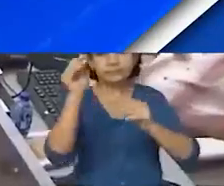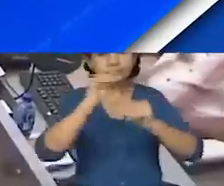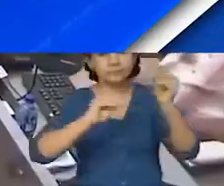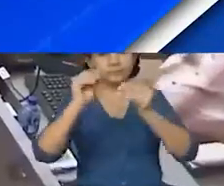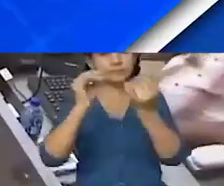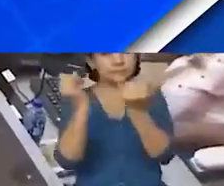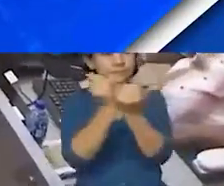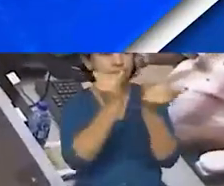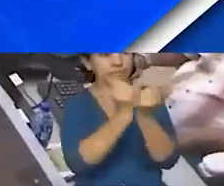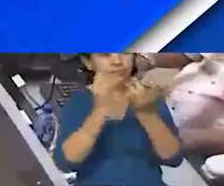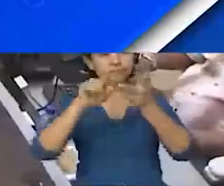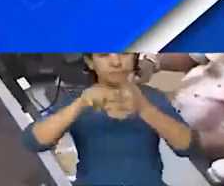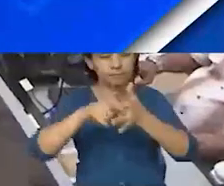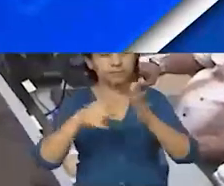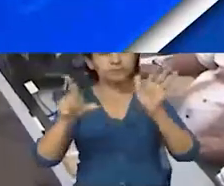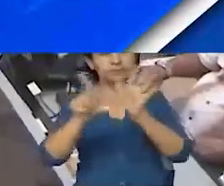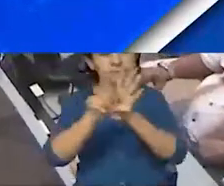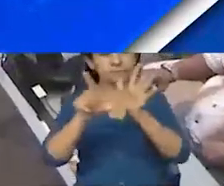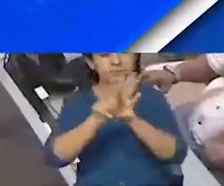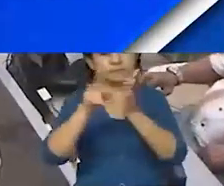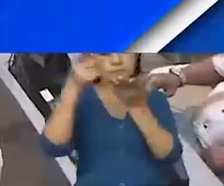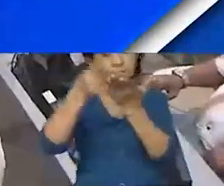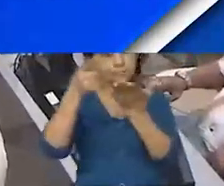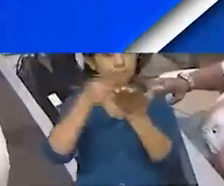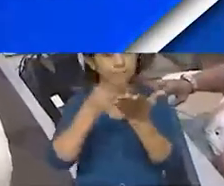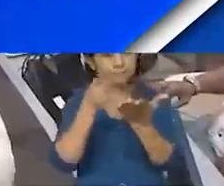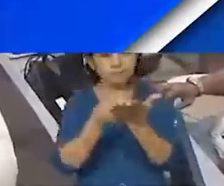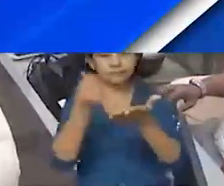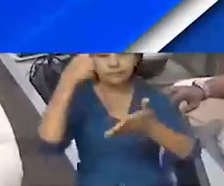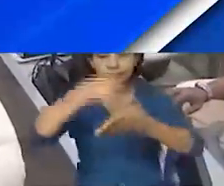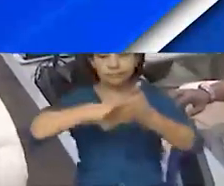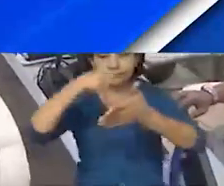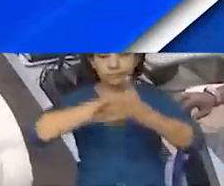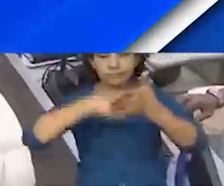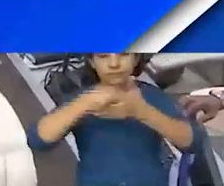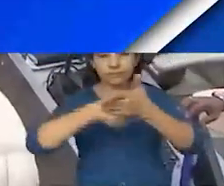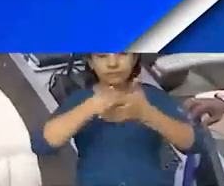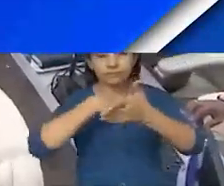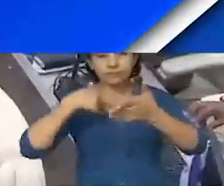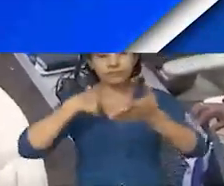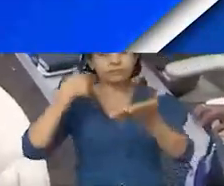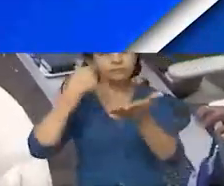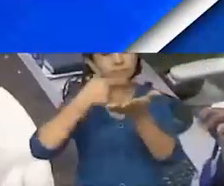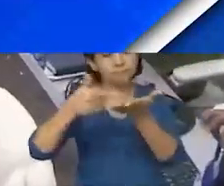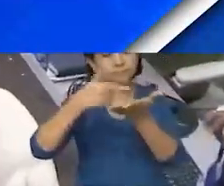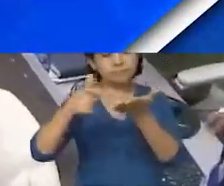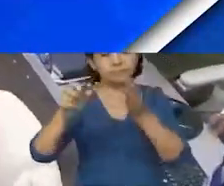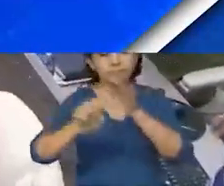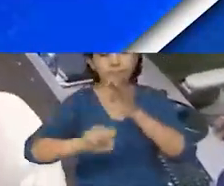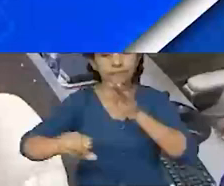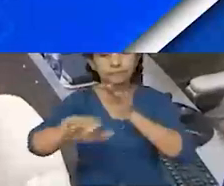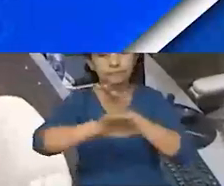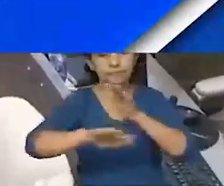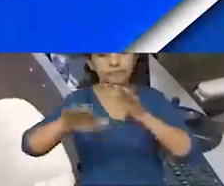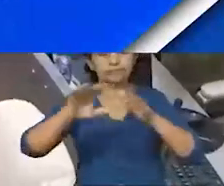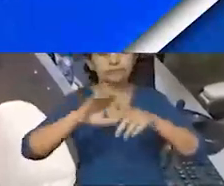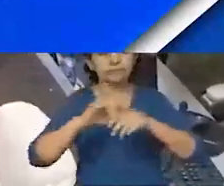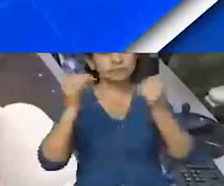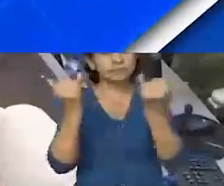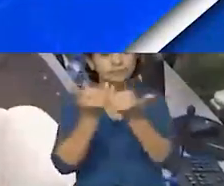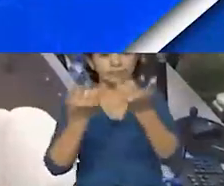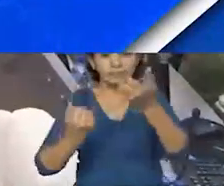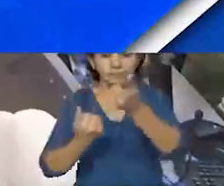así también como esta iniciativa de ley tiene como propósito fortalecer los recursos asignados al gasto social y